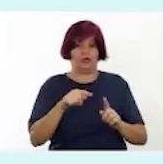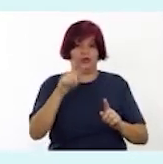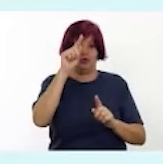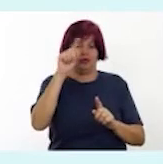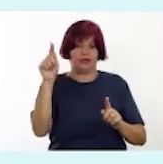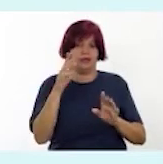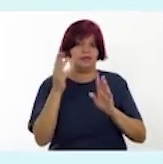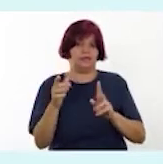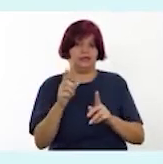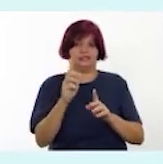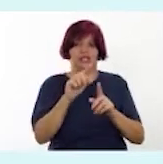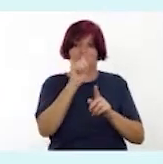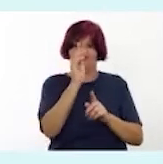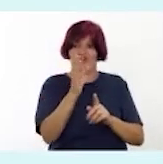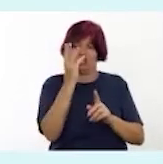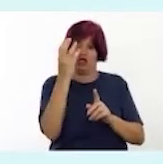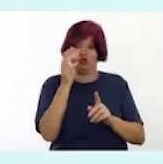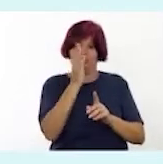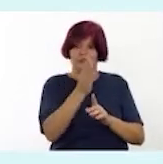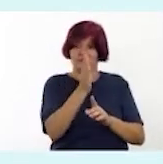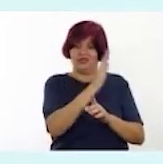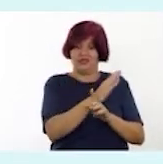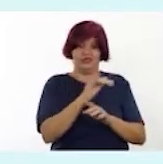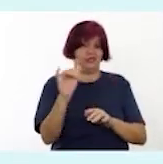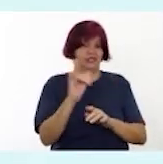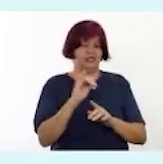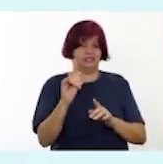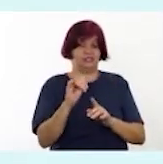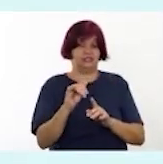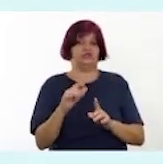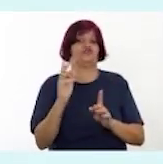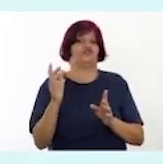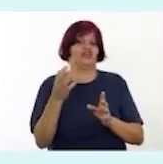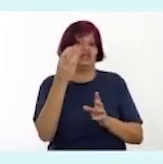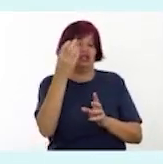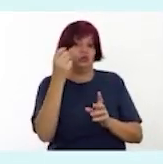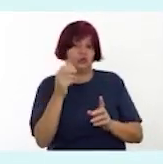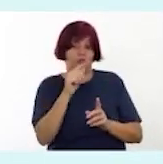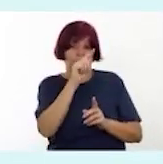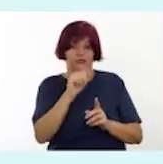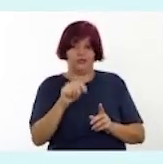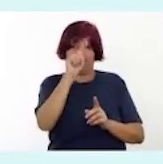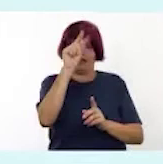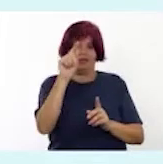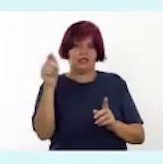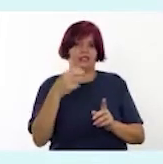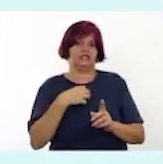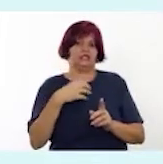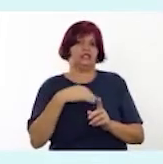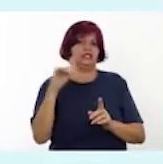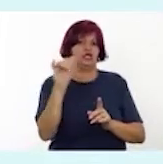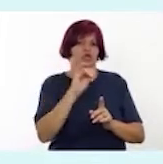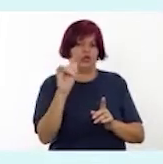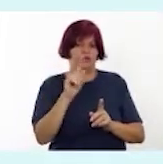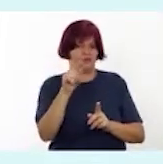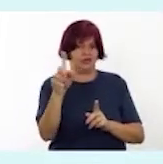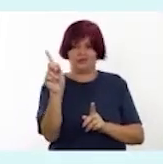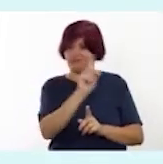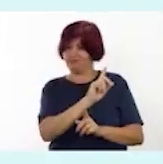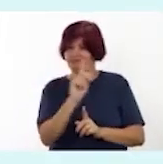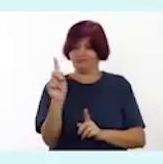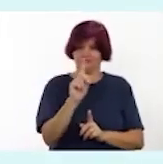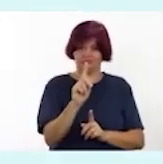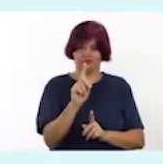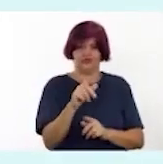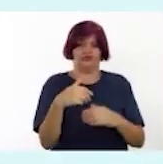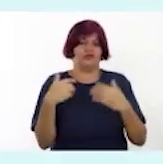los radicales tienen que ser semejantes. O sea, tanto el índice como la cantidad subradical tienen que ser iguales. Ahí